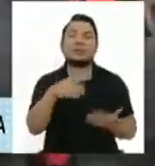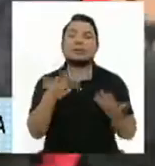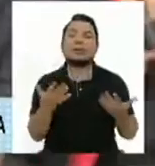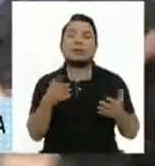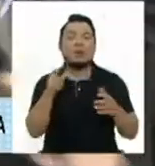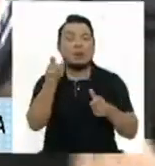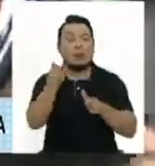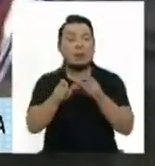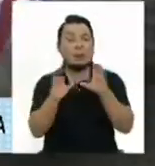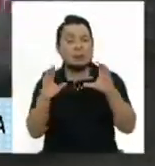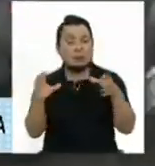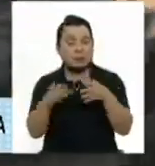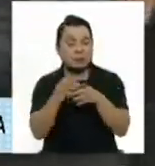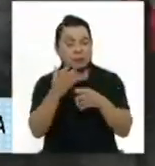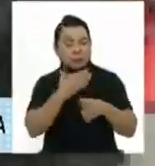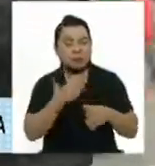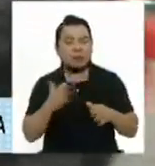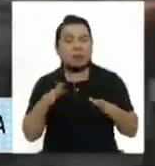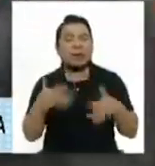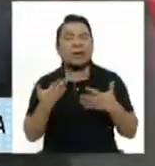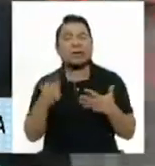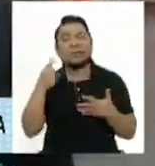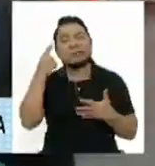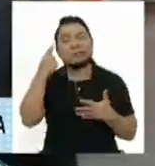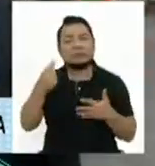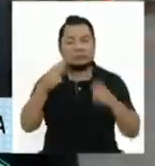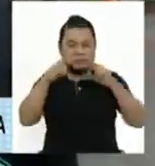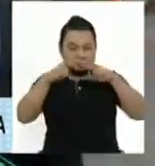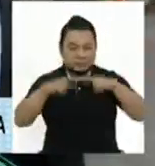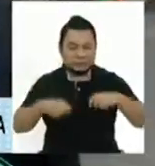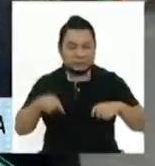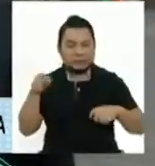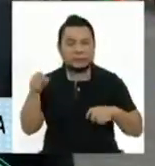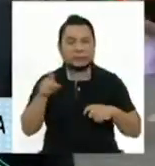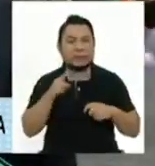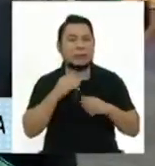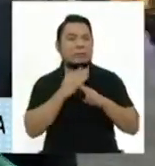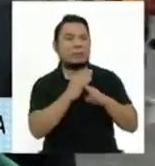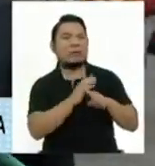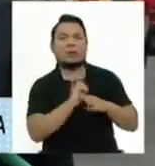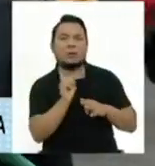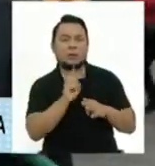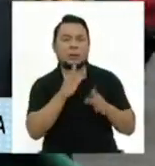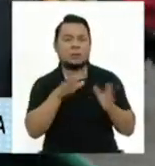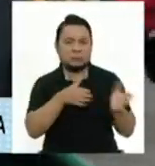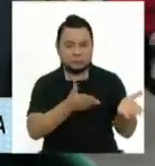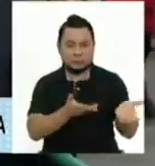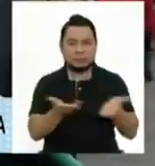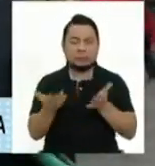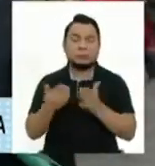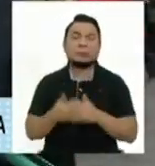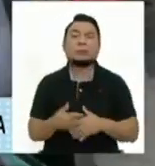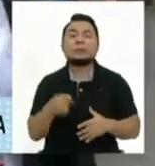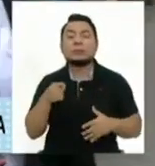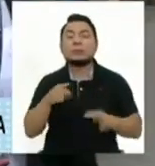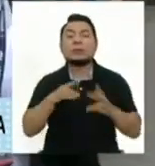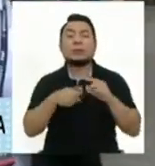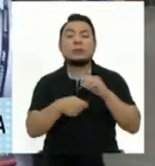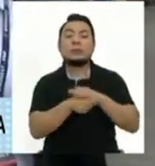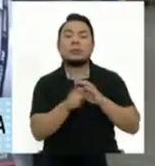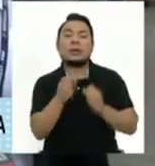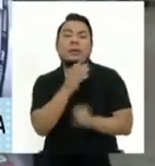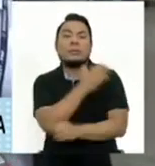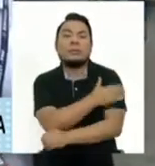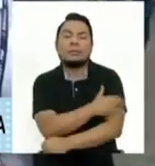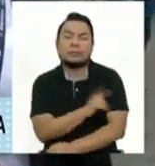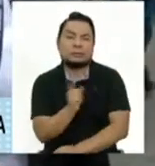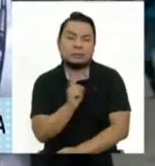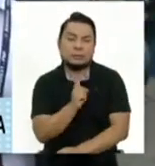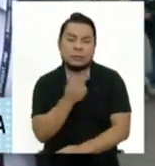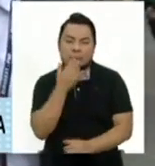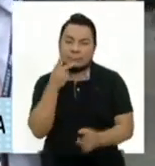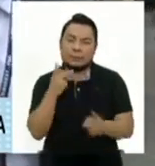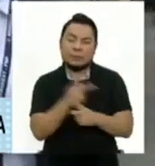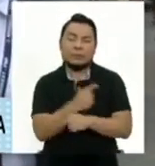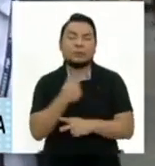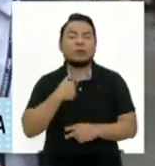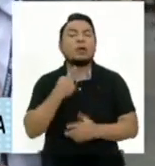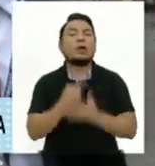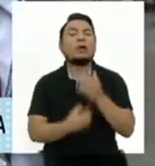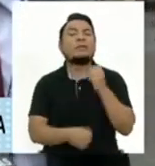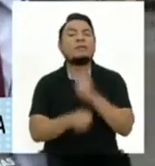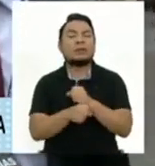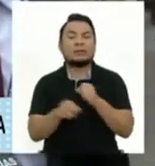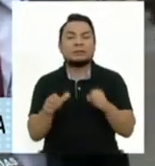Comité Ejecutivo haya resistencia a que se investigue. Yo creo que hay algo peor que la corrupción, que es la impunidad. Tengo plena confianza en